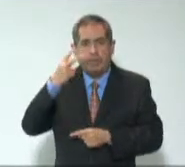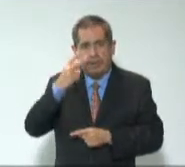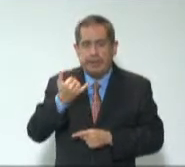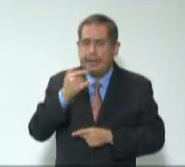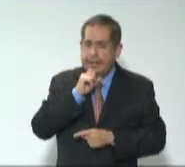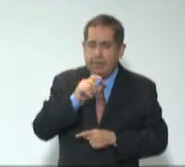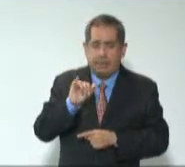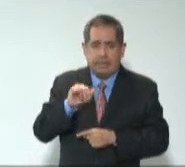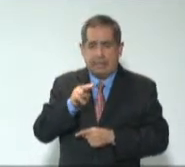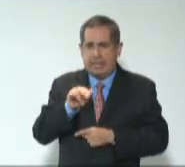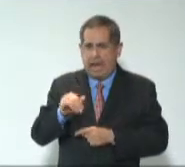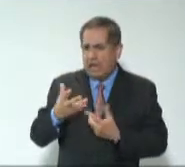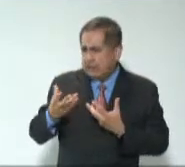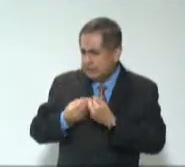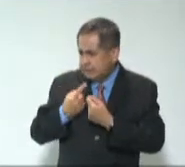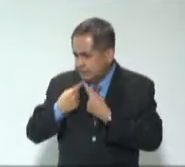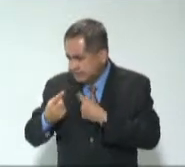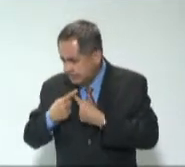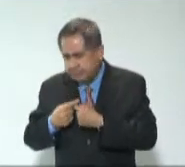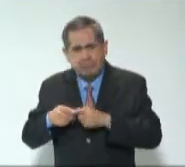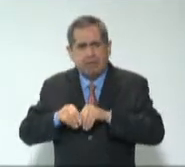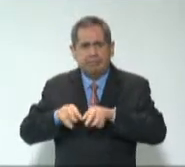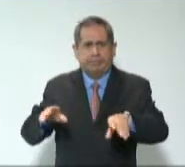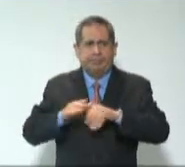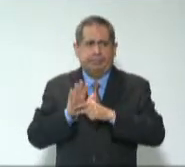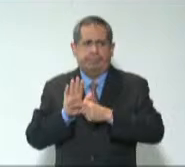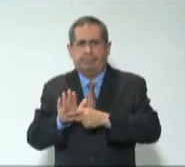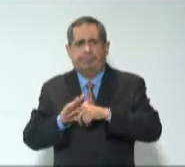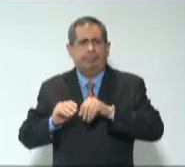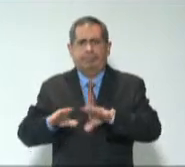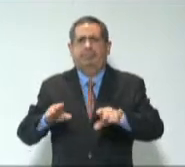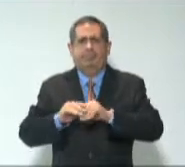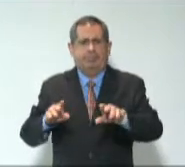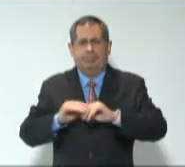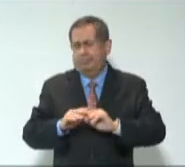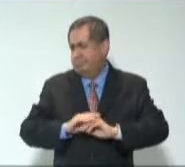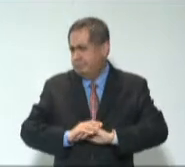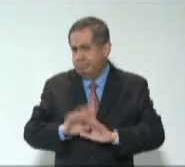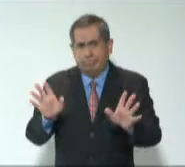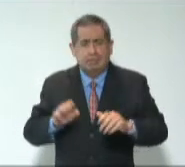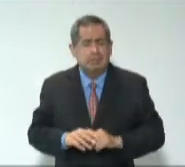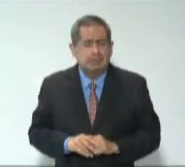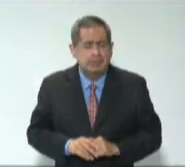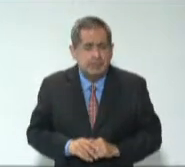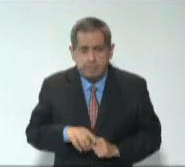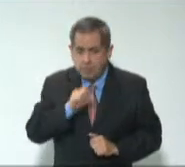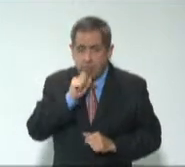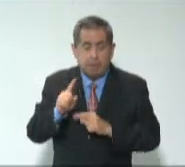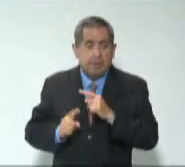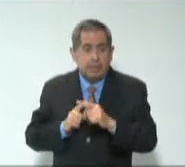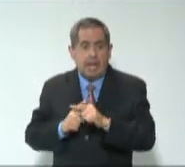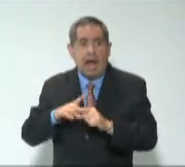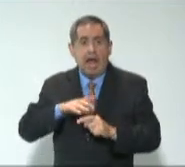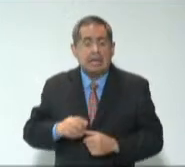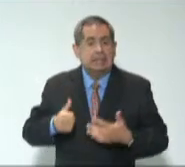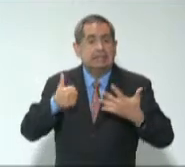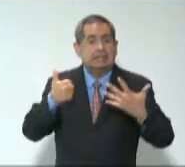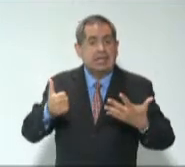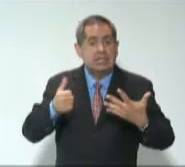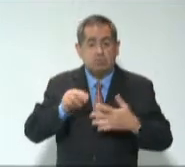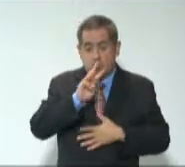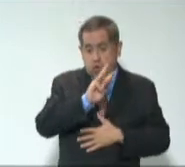y el inai para todos estos datos estarlos publicando Pero además hay seis portales de